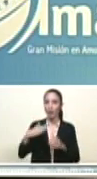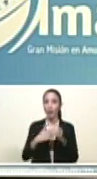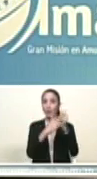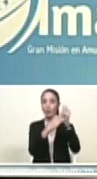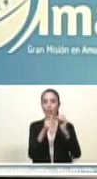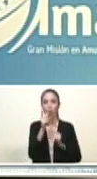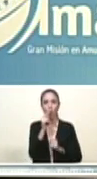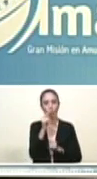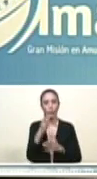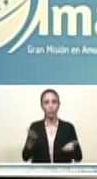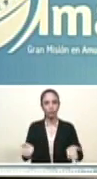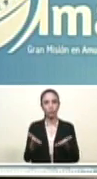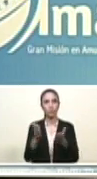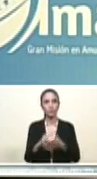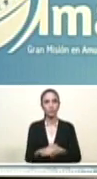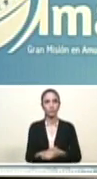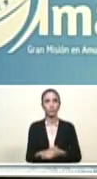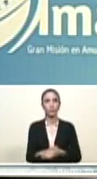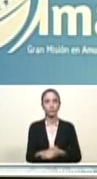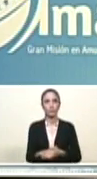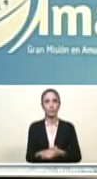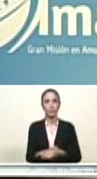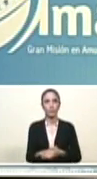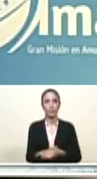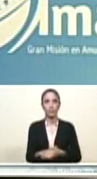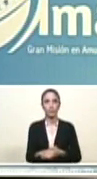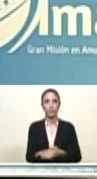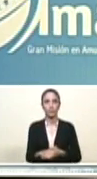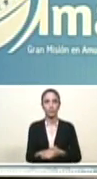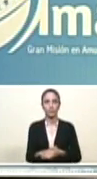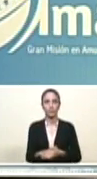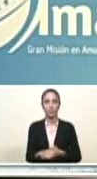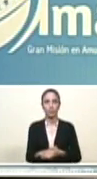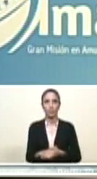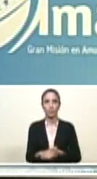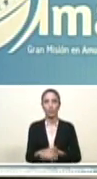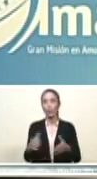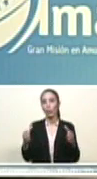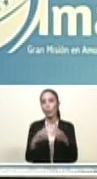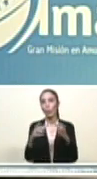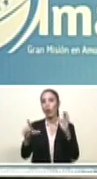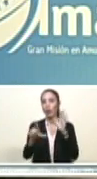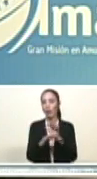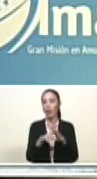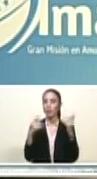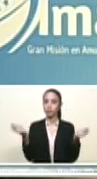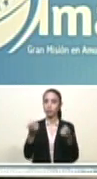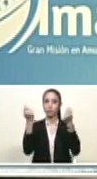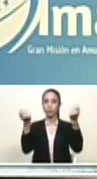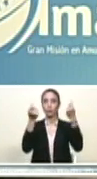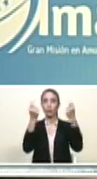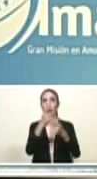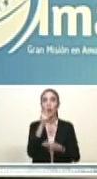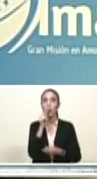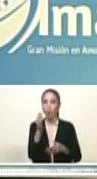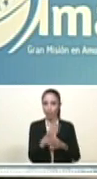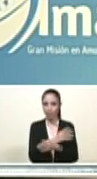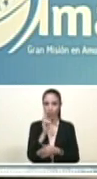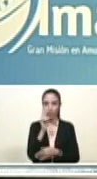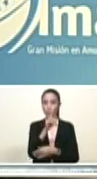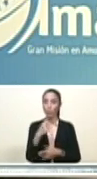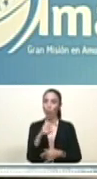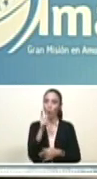Bravo. Esta era la parte legal, pública, de masas. Y Néstor era un